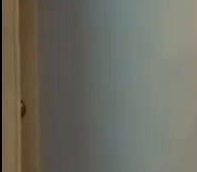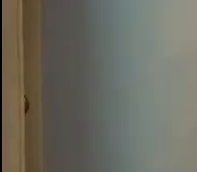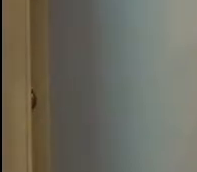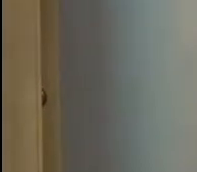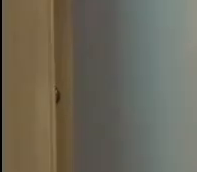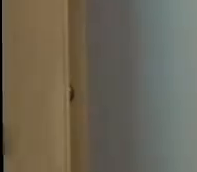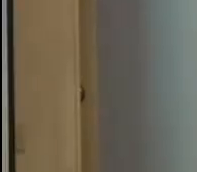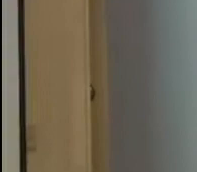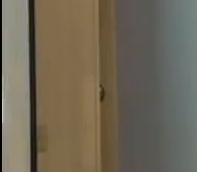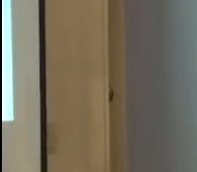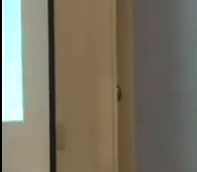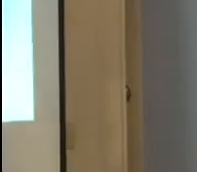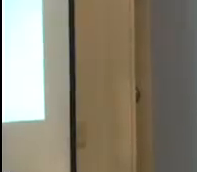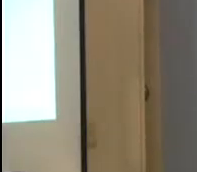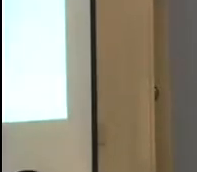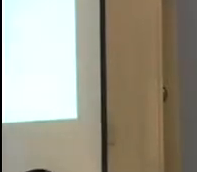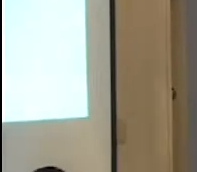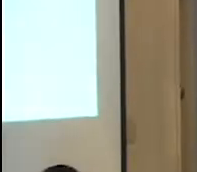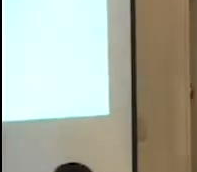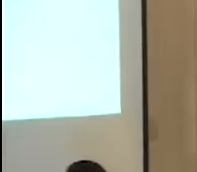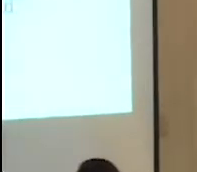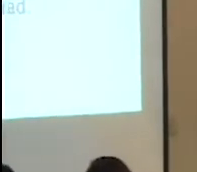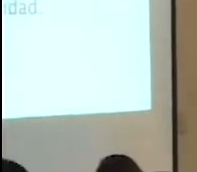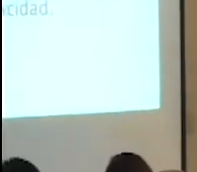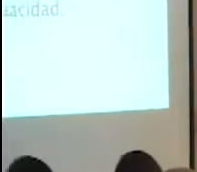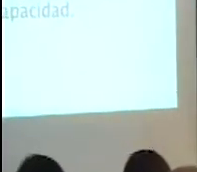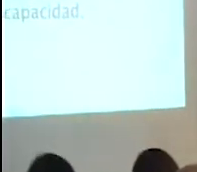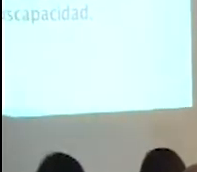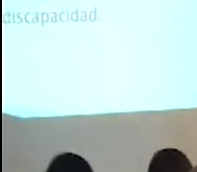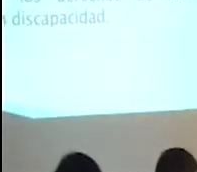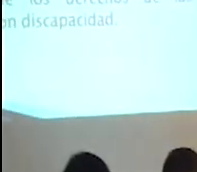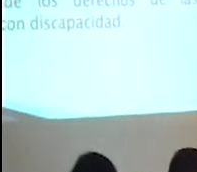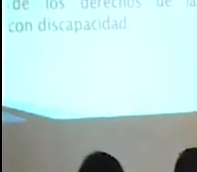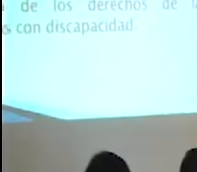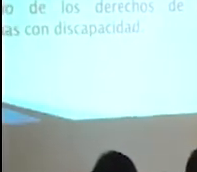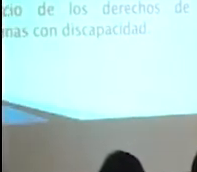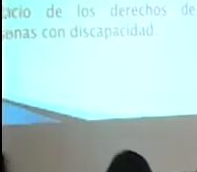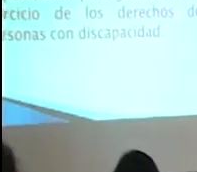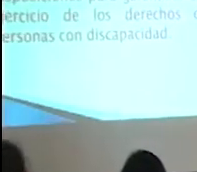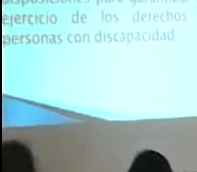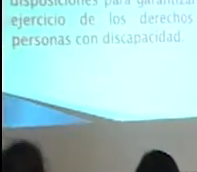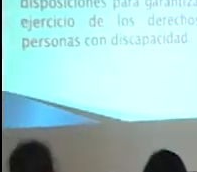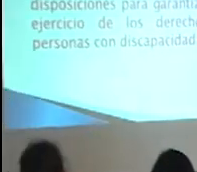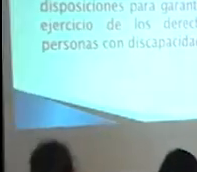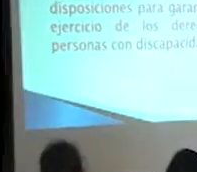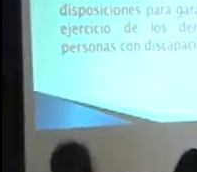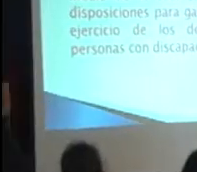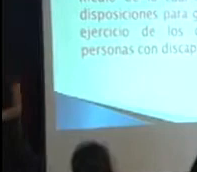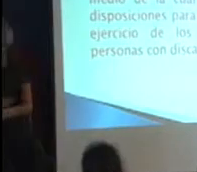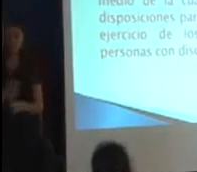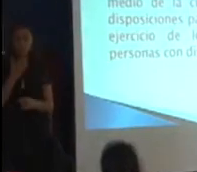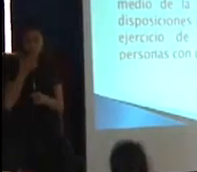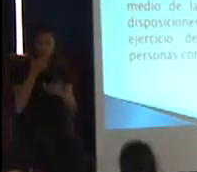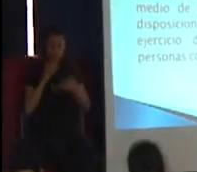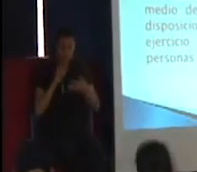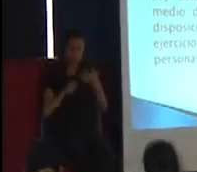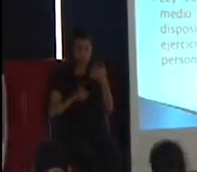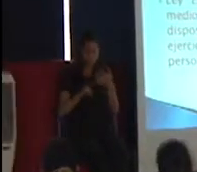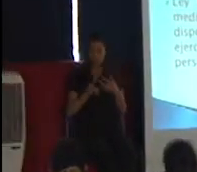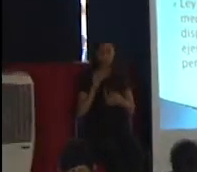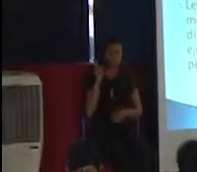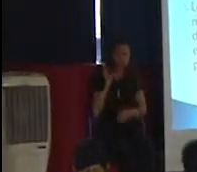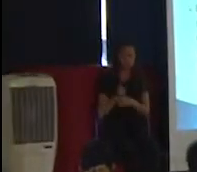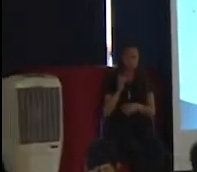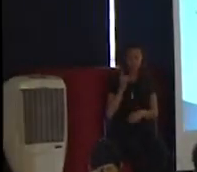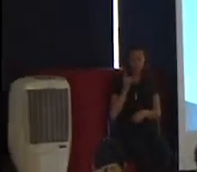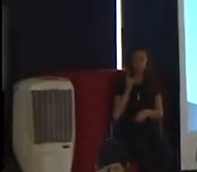las instituciones del Estado para la garantía de esos derechos. Si ello no se cumple,